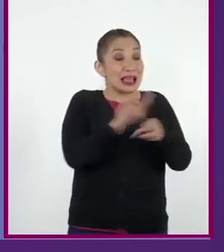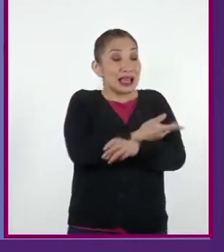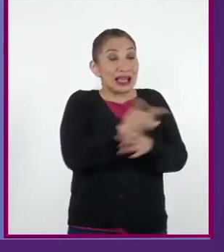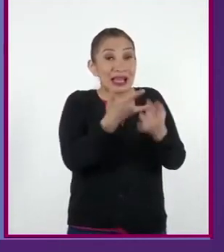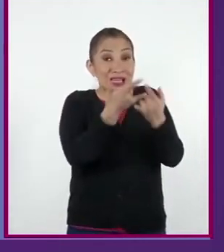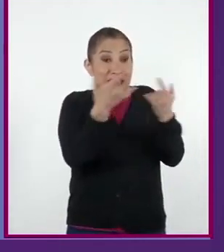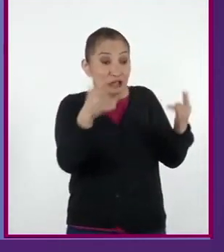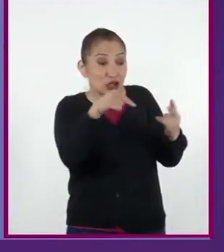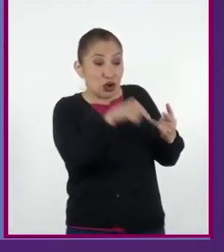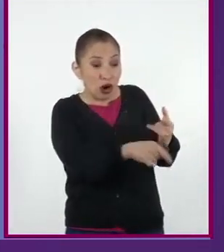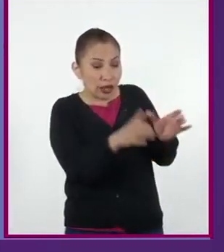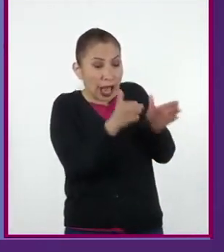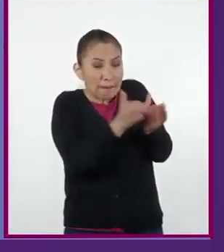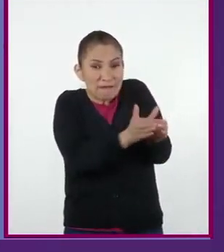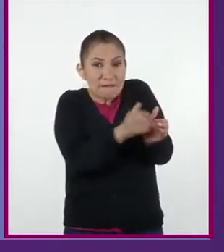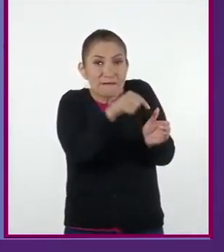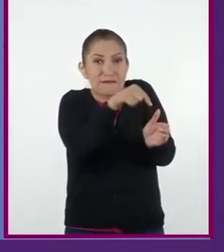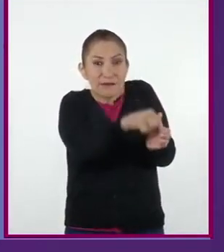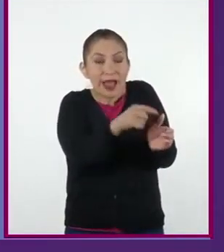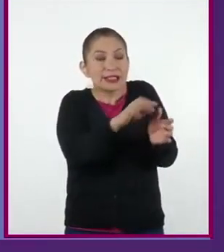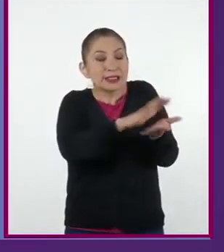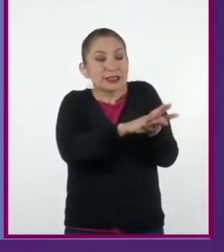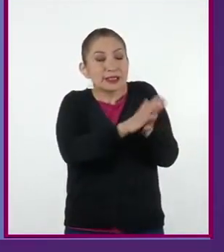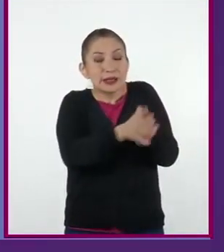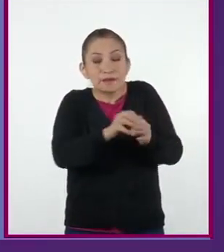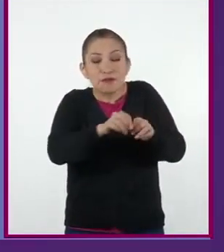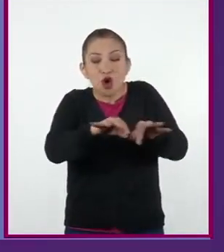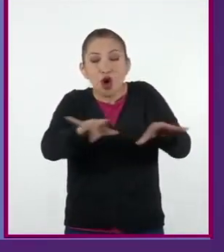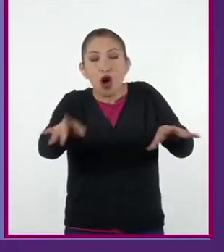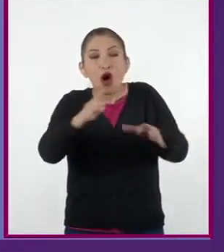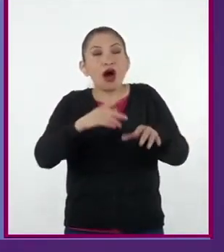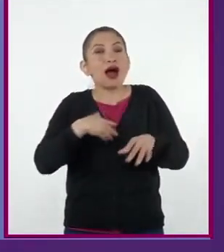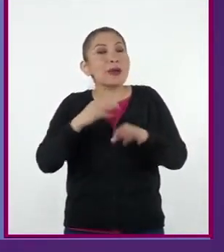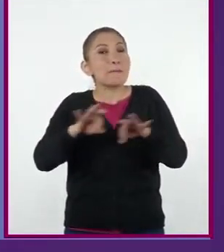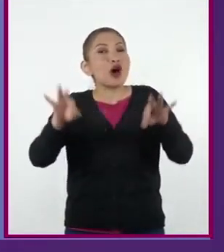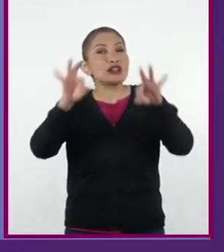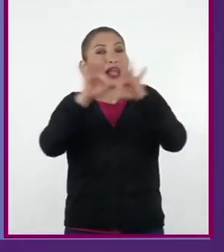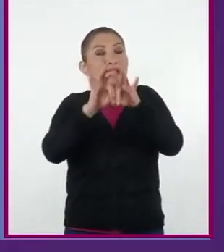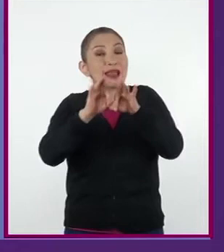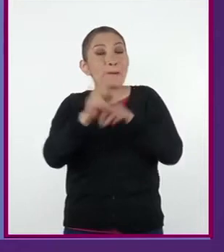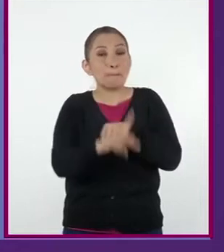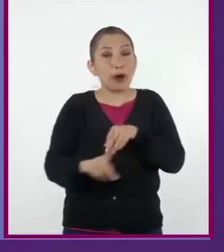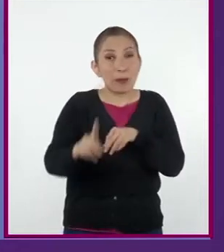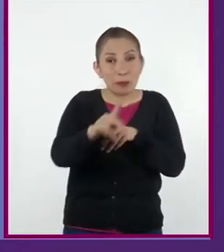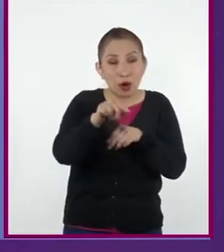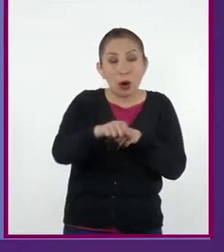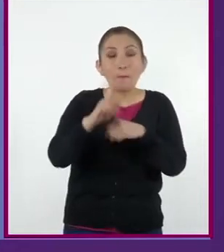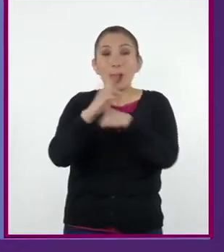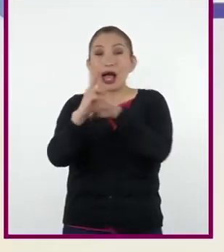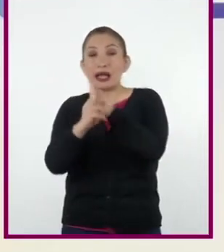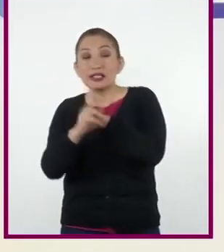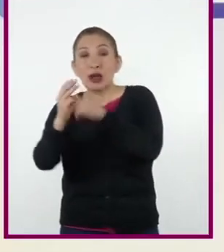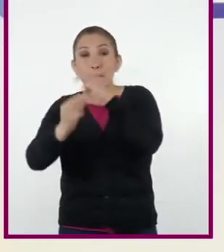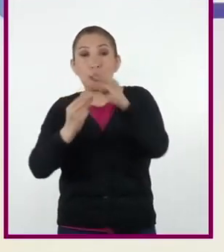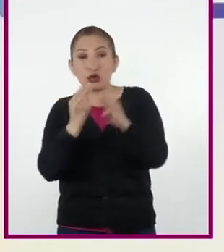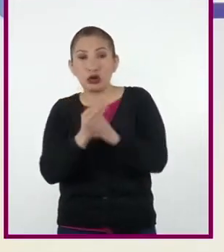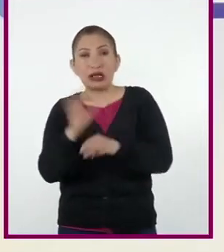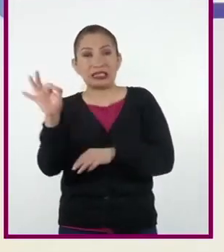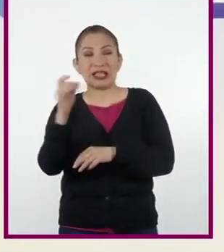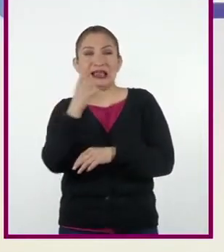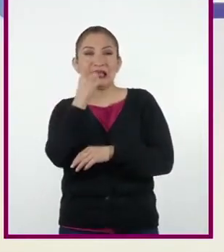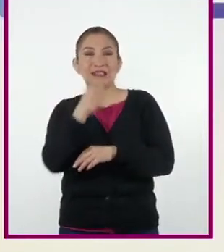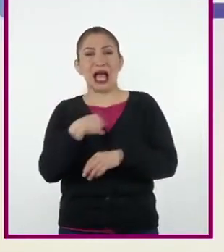cambios importantes en el desarrollo de un pueblo, país, continente o el mundo entero. Quizá